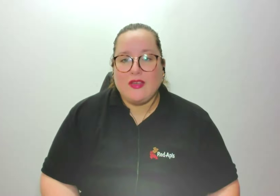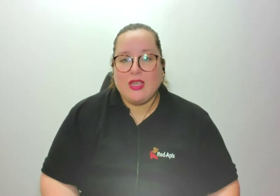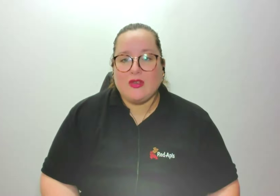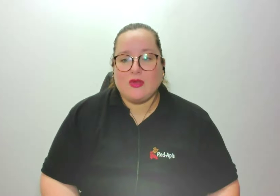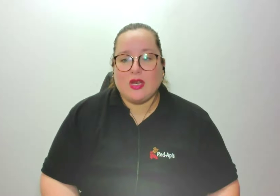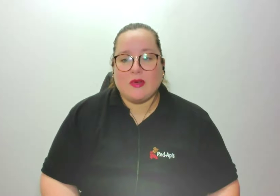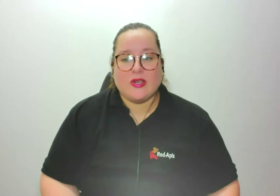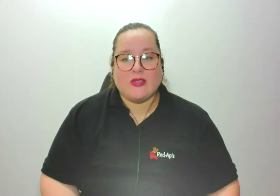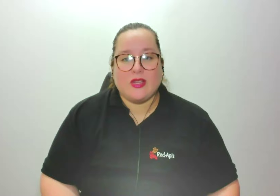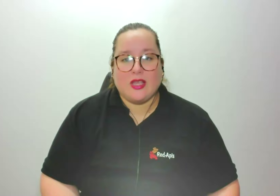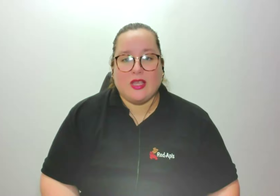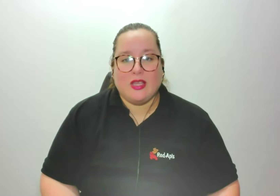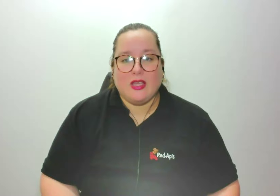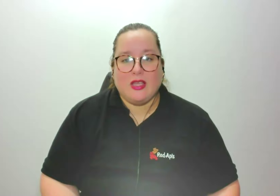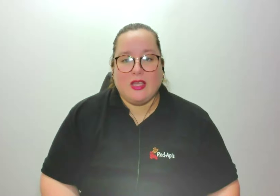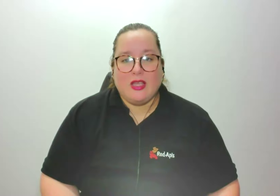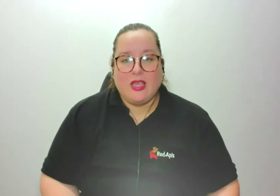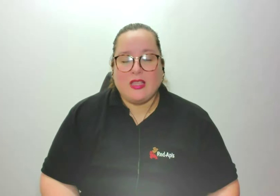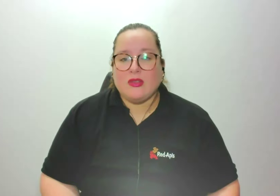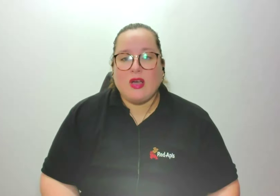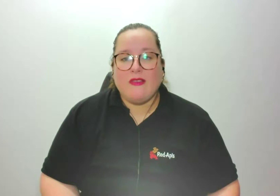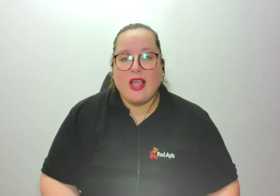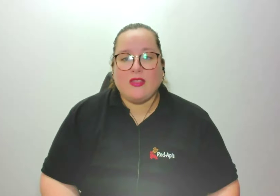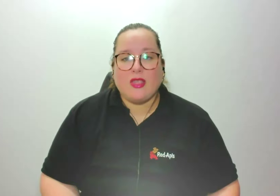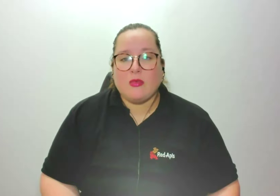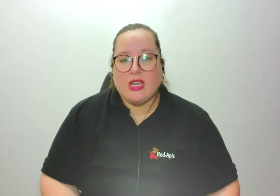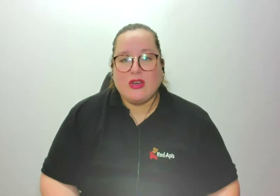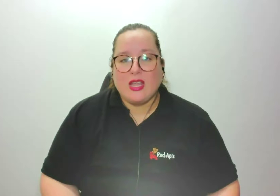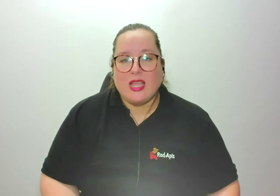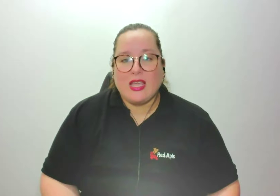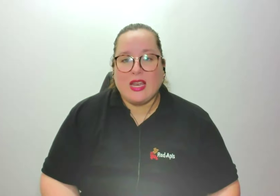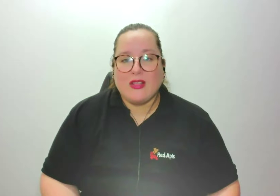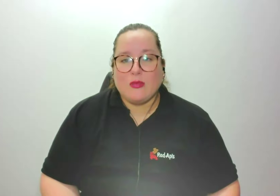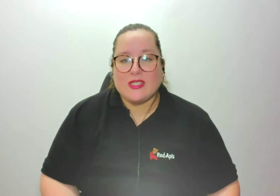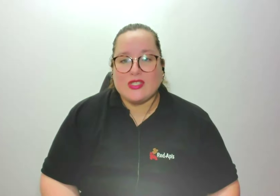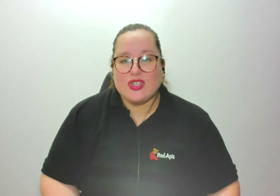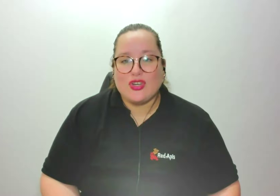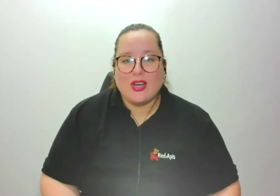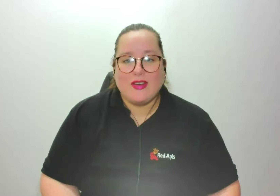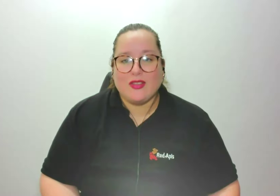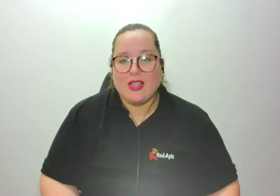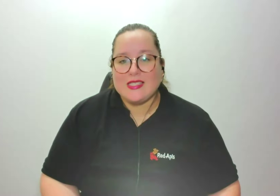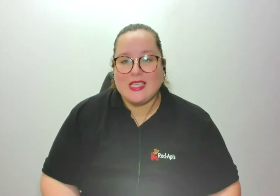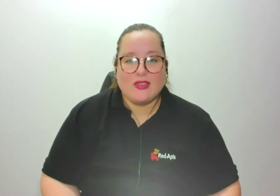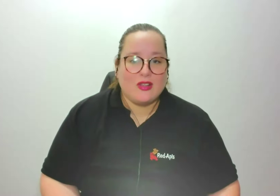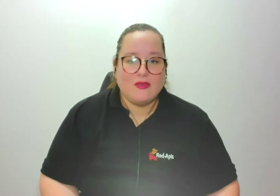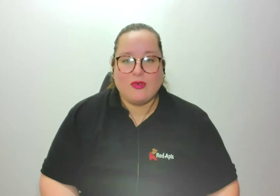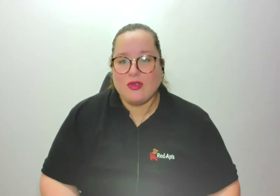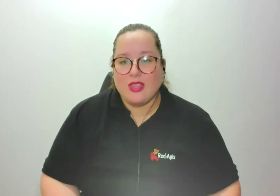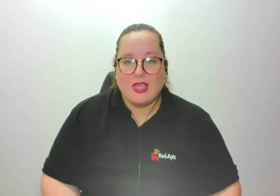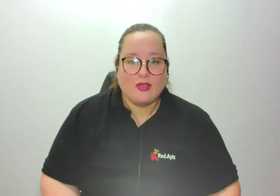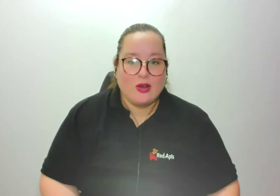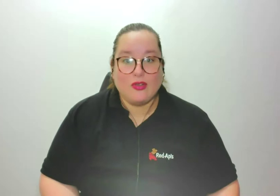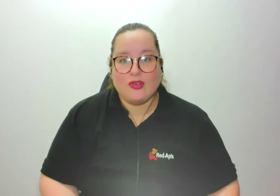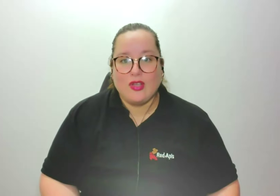todos saben que yo soy una persona sorda. Y están todos hablando, dando opiniones, generando conversación, hablando del diseño, de los